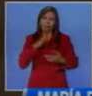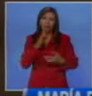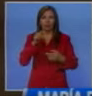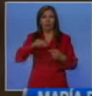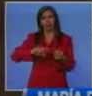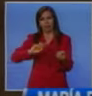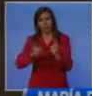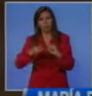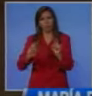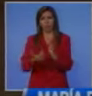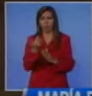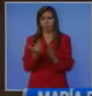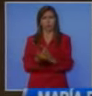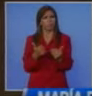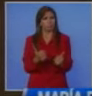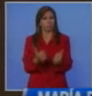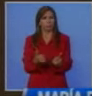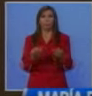que estoy